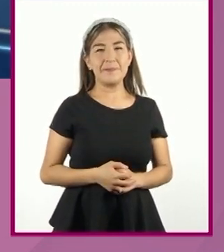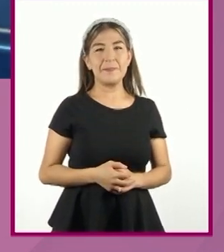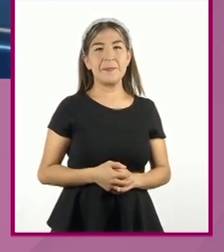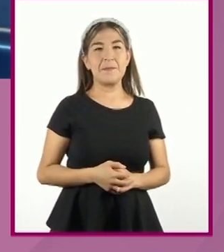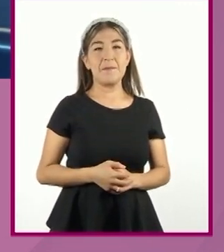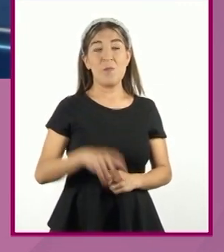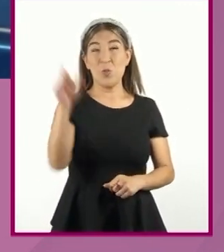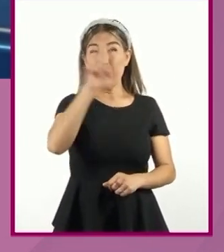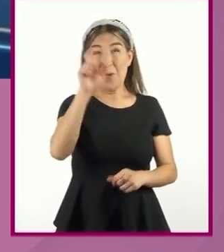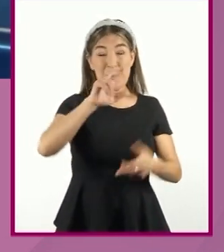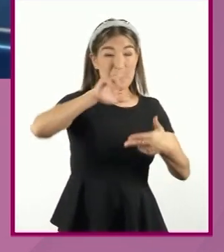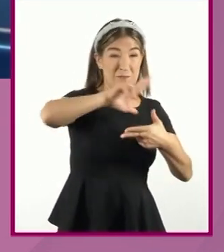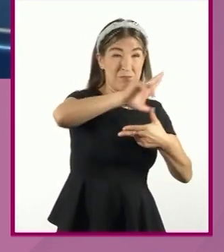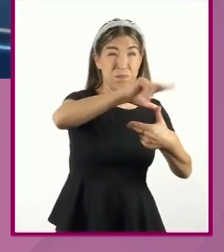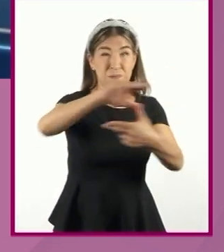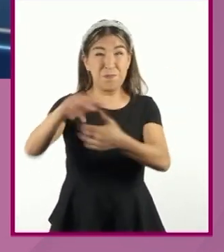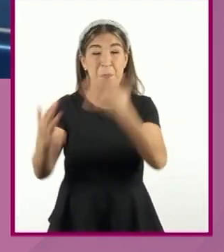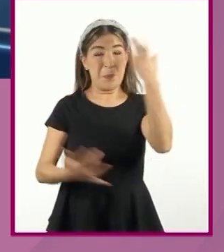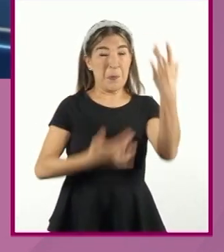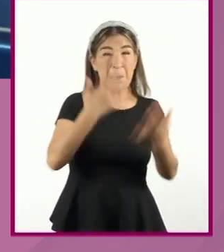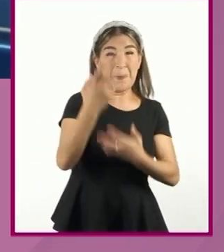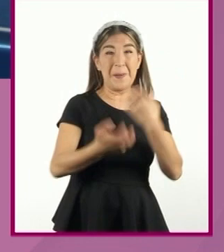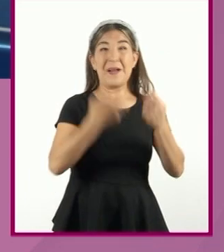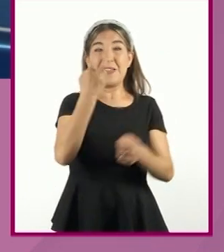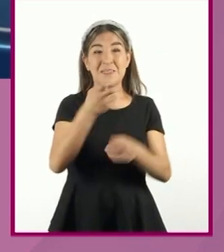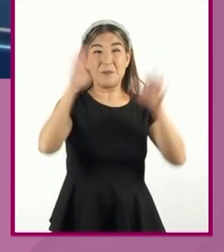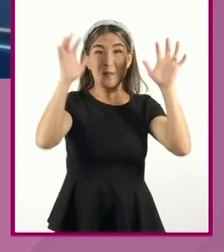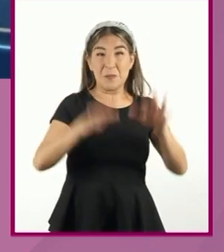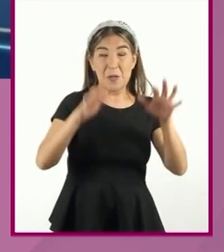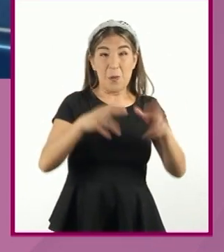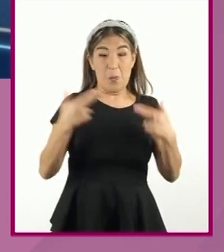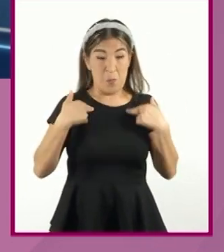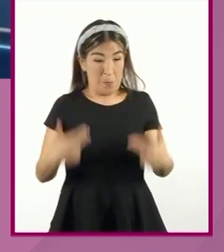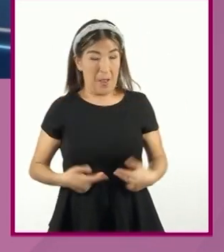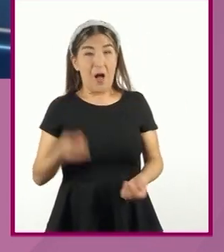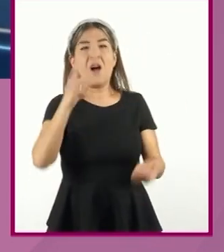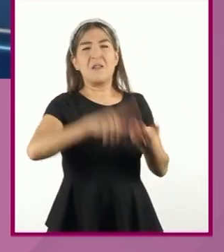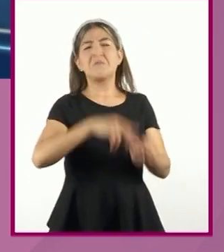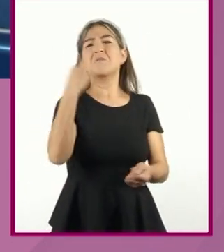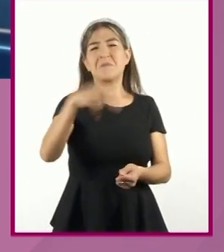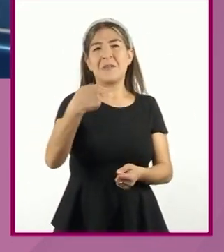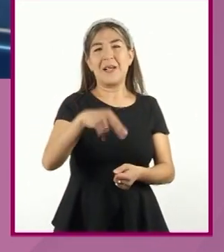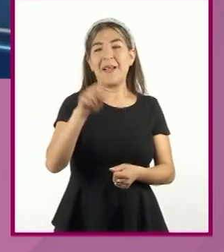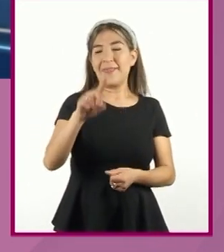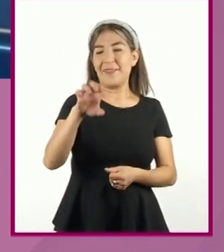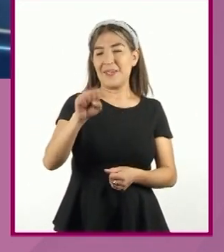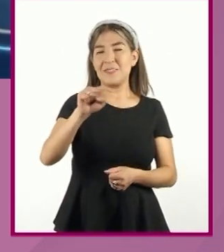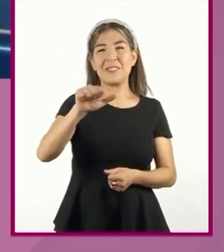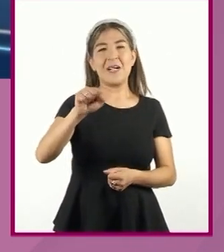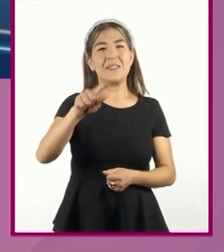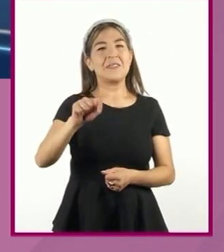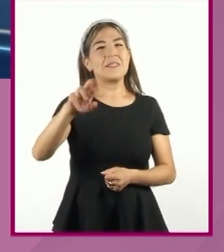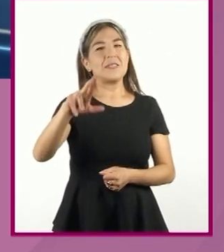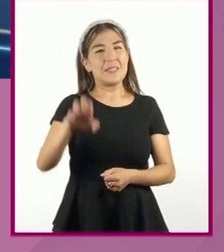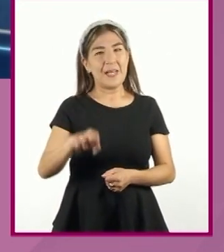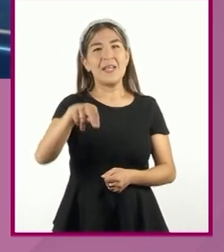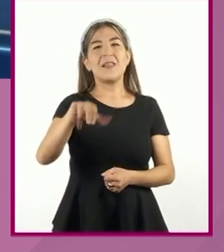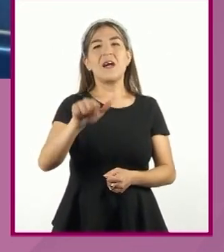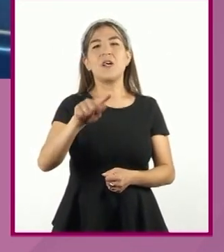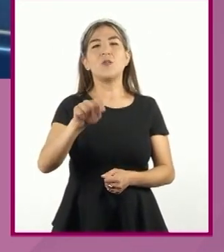Cuando impactan de manera negativa sobre los seres humanos, comúnmente se les llama desastres